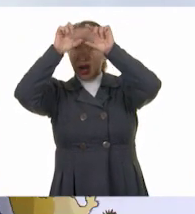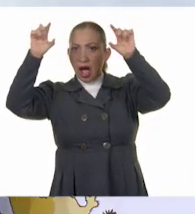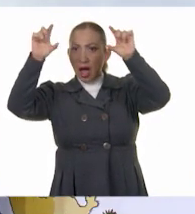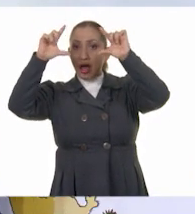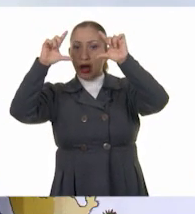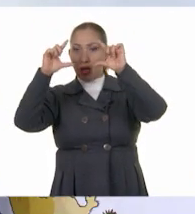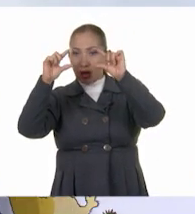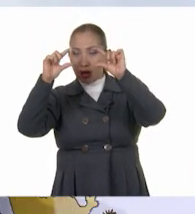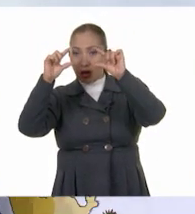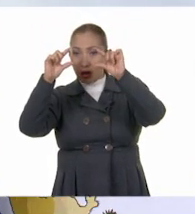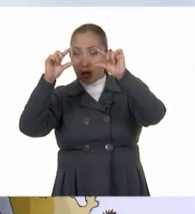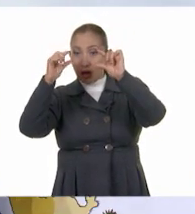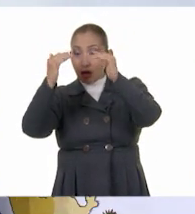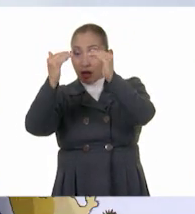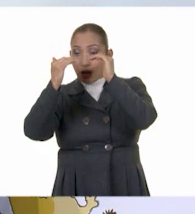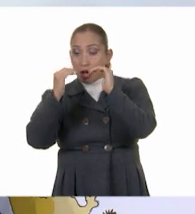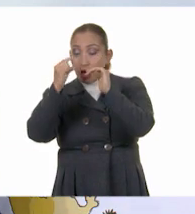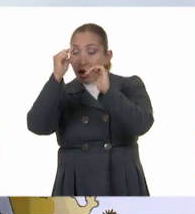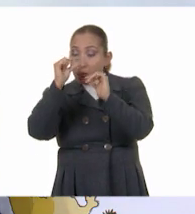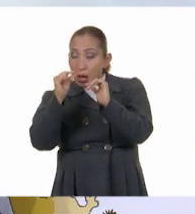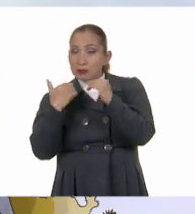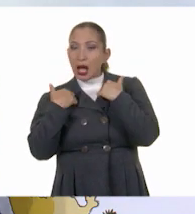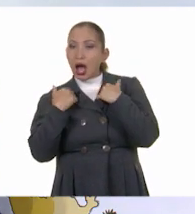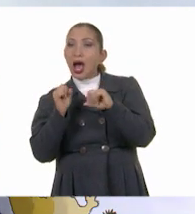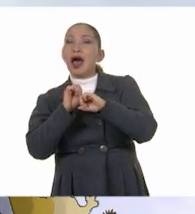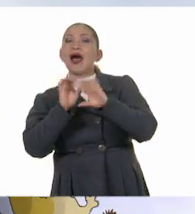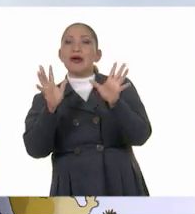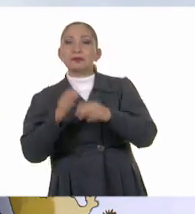organizarla de una manera que sea más fácil de comprender.